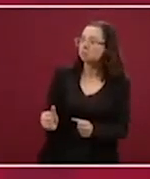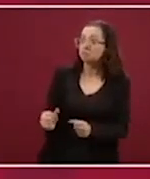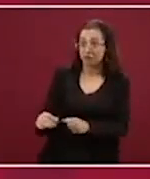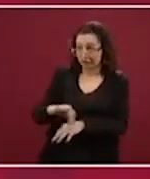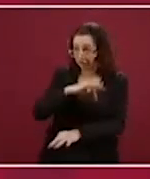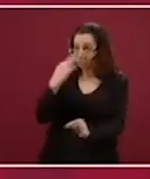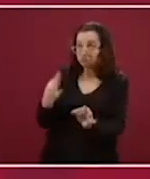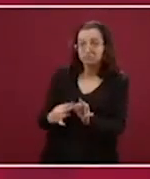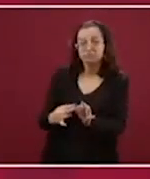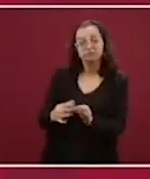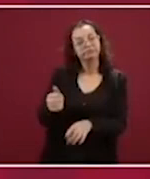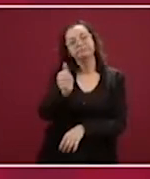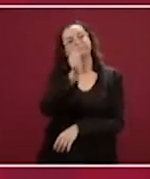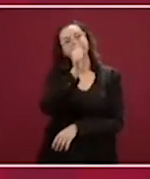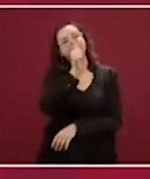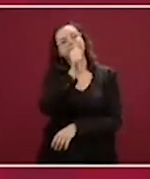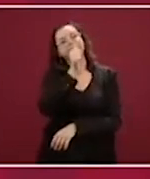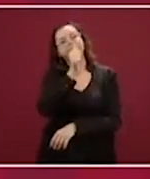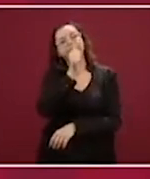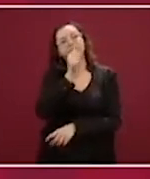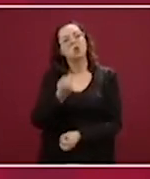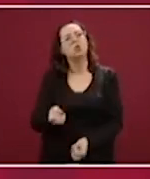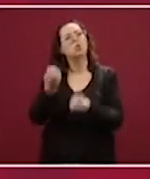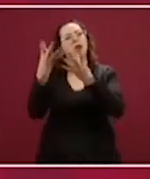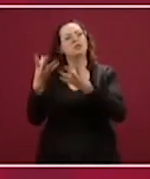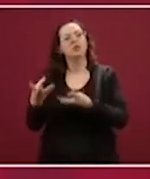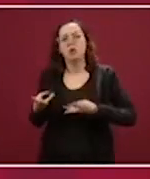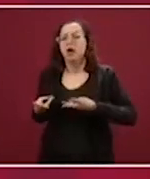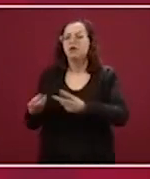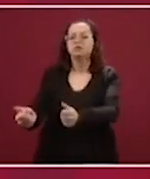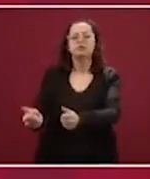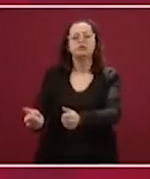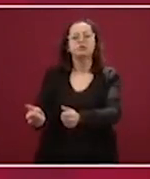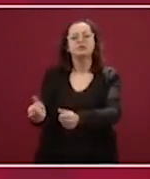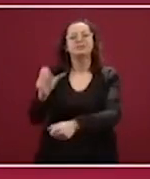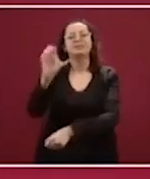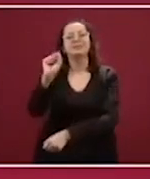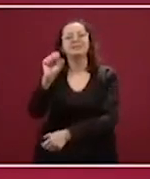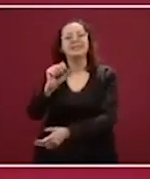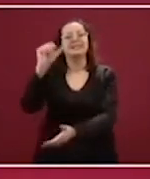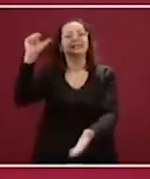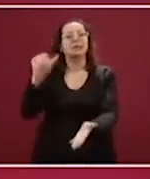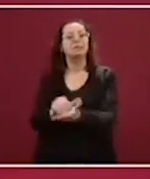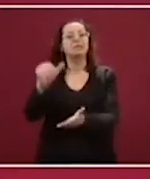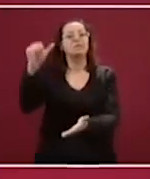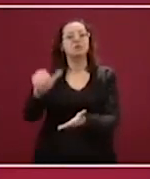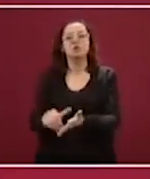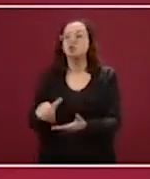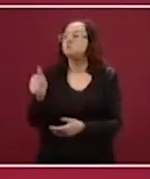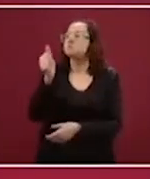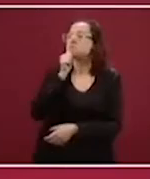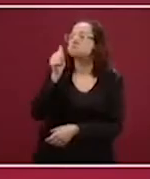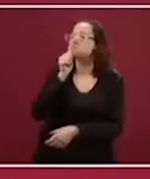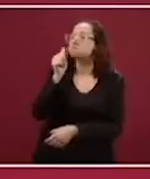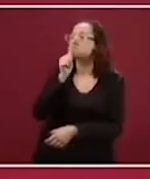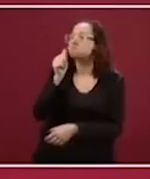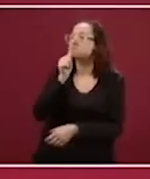Y ya se han ejercido 60 mil y vamos a